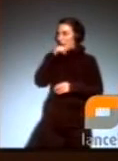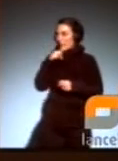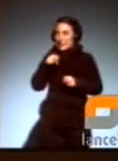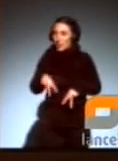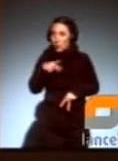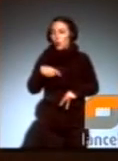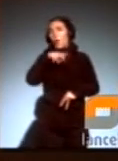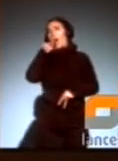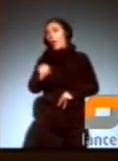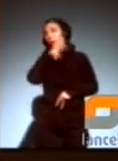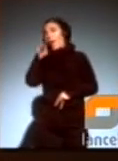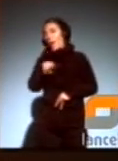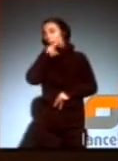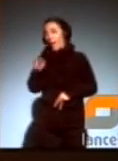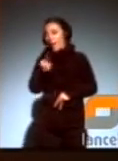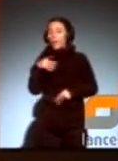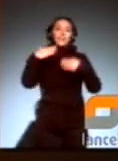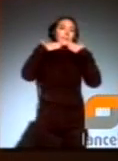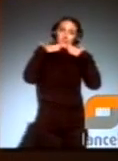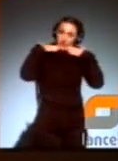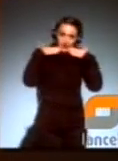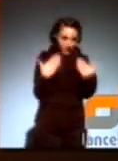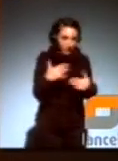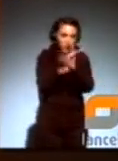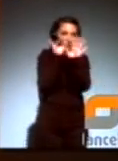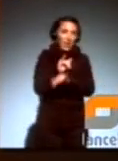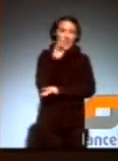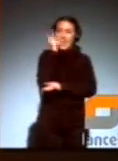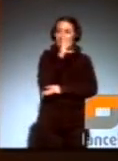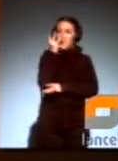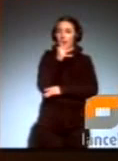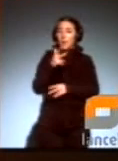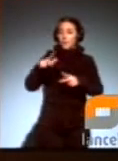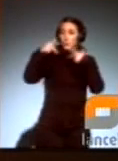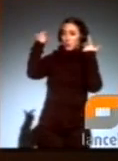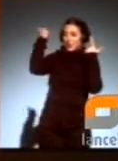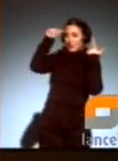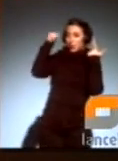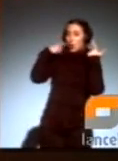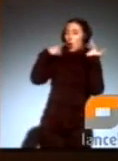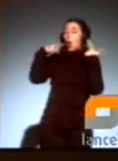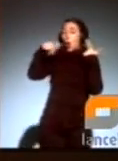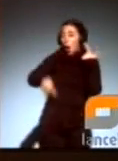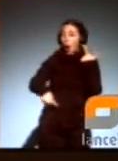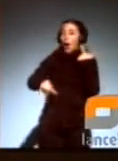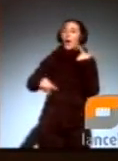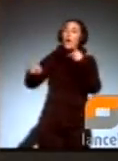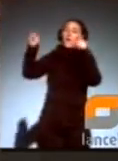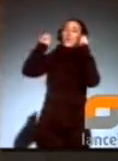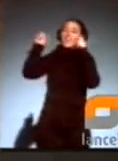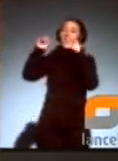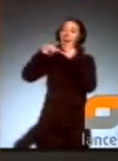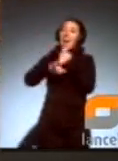me lié a hablar. Muchas gracias, feliz carnaval a todos y con el permiso de los chicos, felicito a mi novia que hoy es su cumple. Un beso.